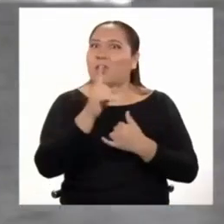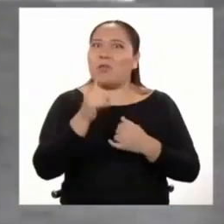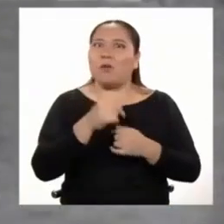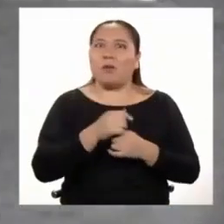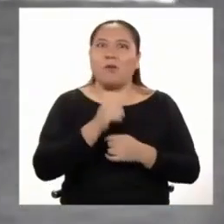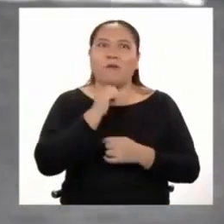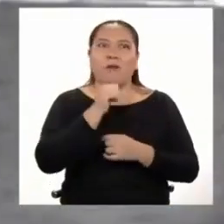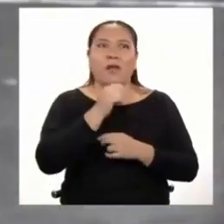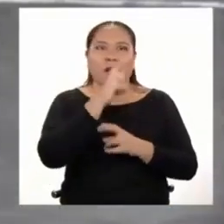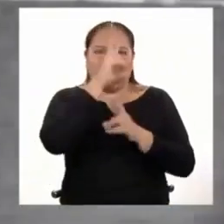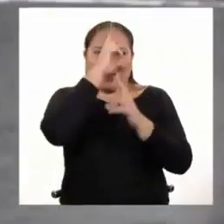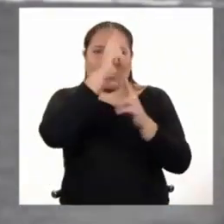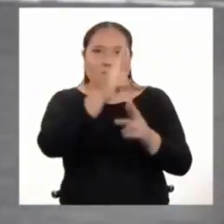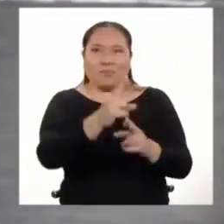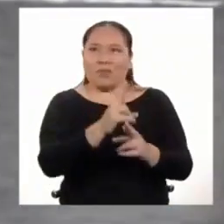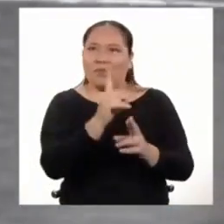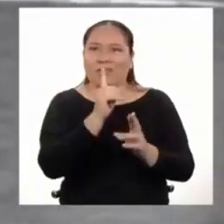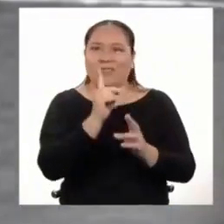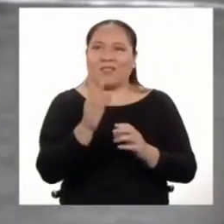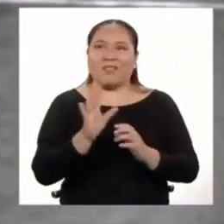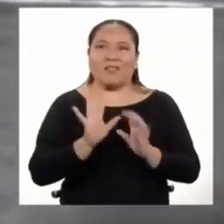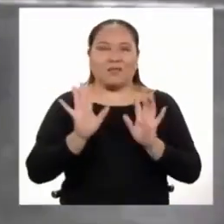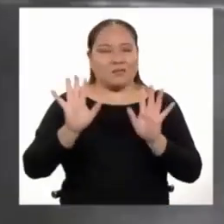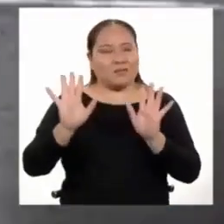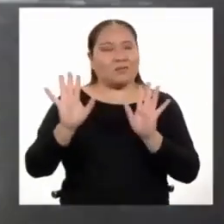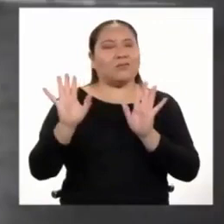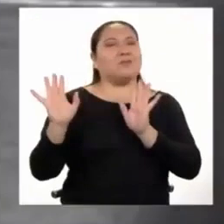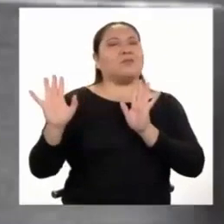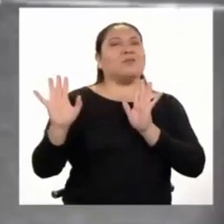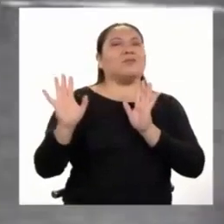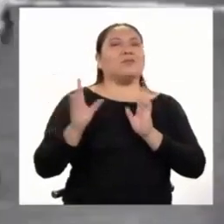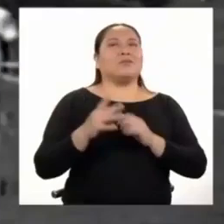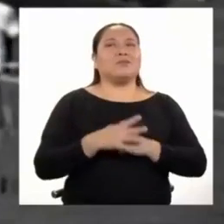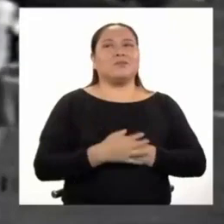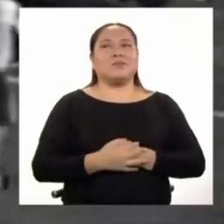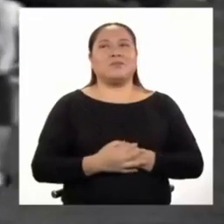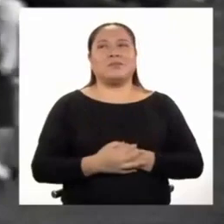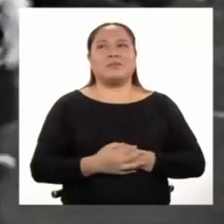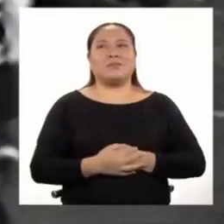los rozamientos entre Sale y Núñez.